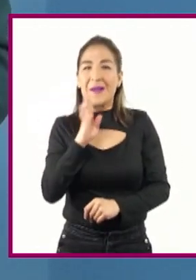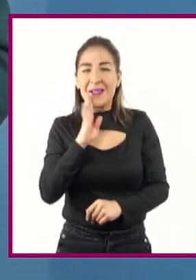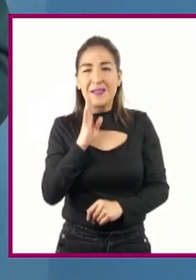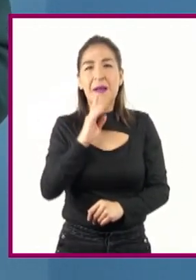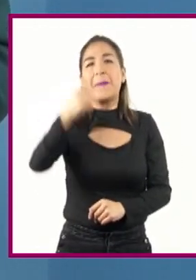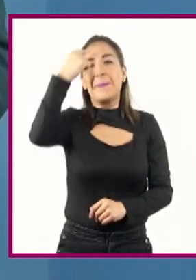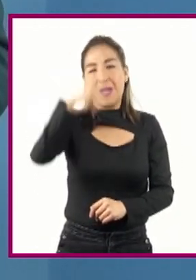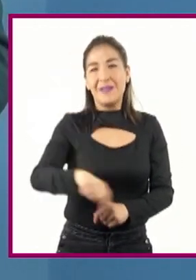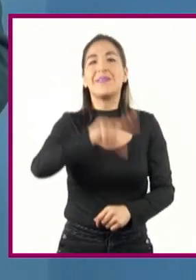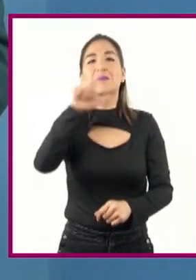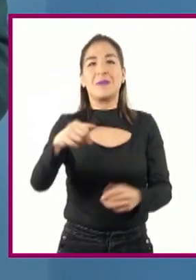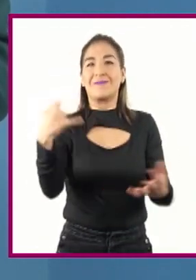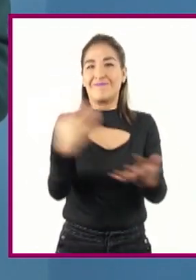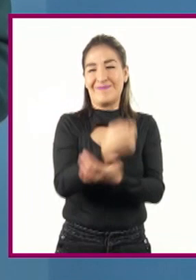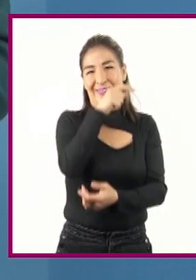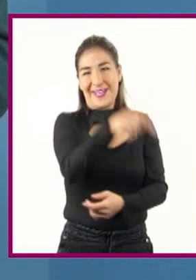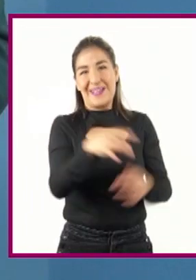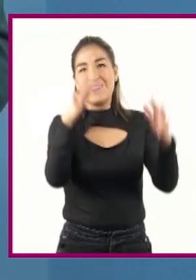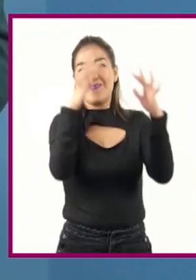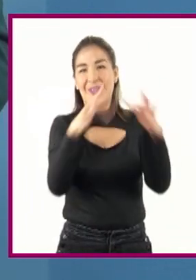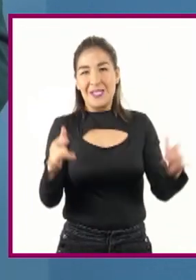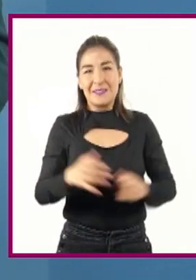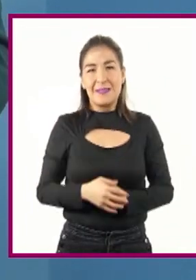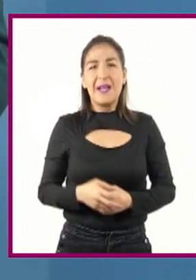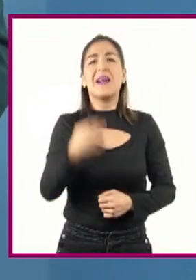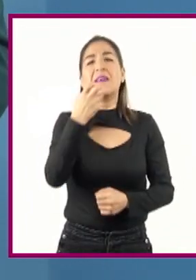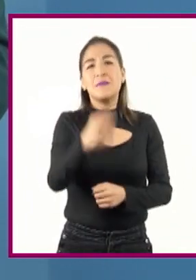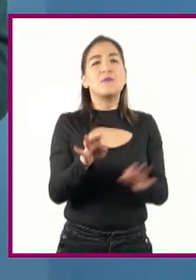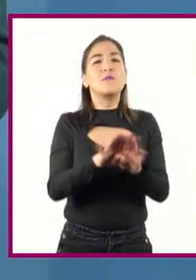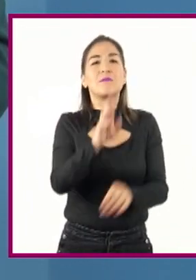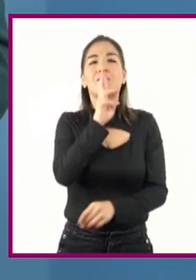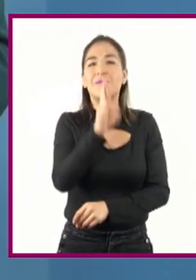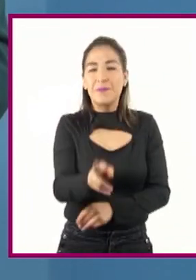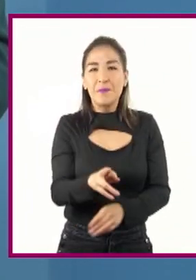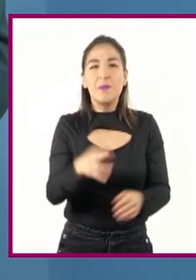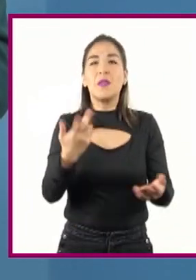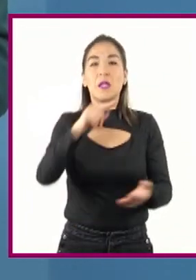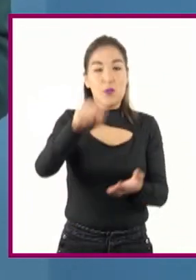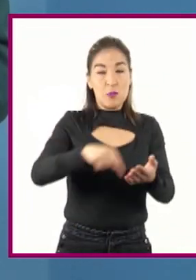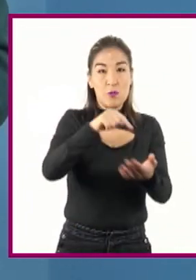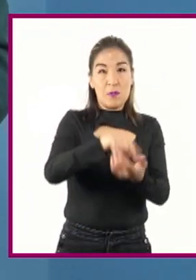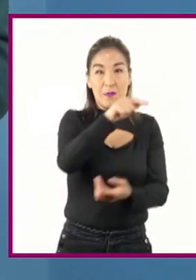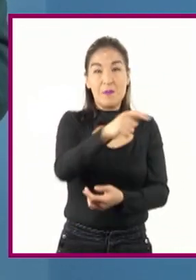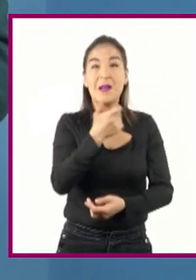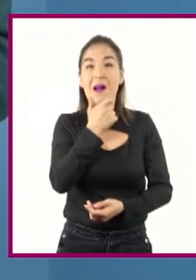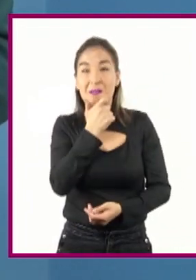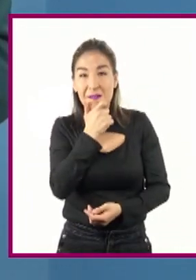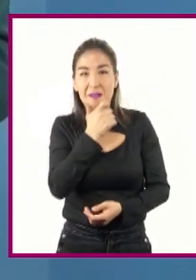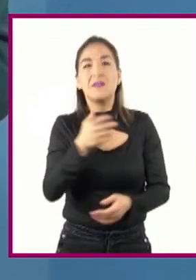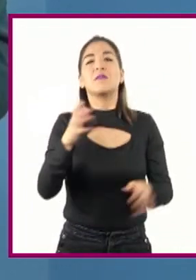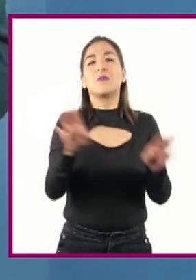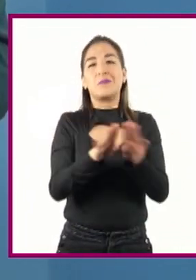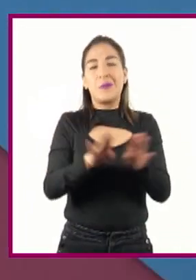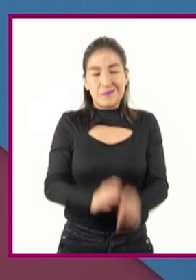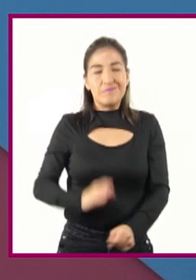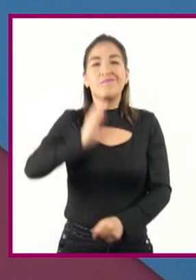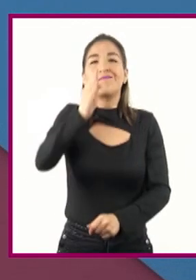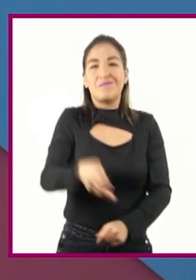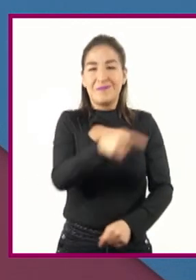después conquistar Francia. En respuesta a la invasión, el Reino Unido decide entrar a la guerra.